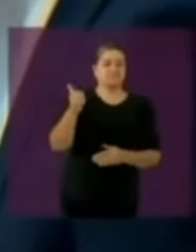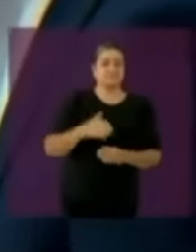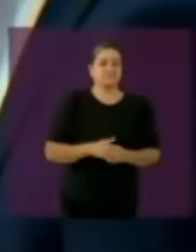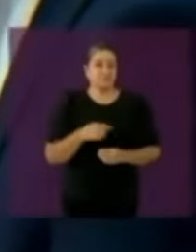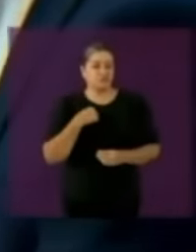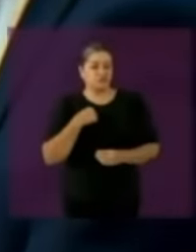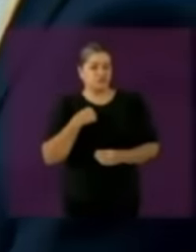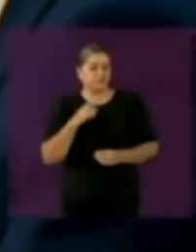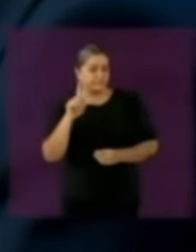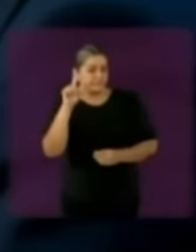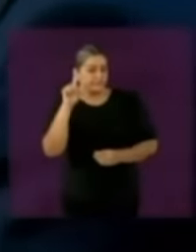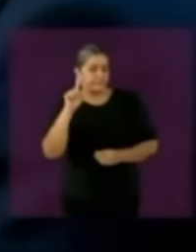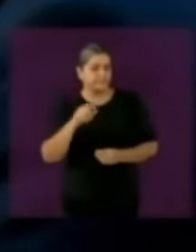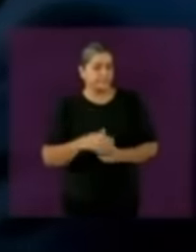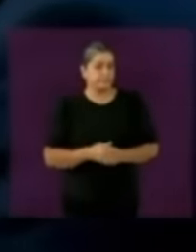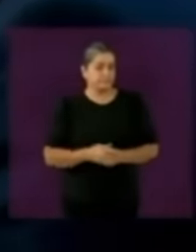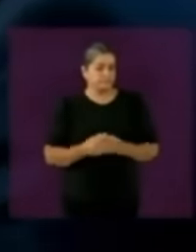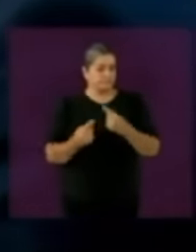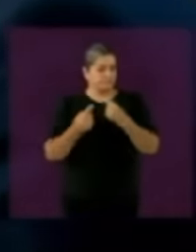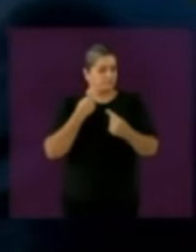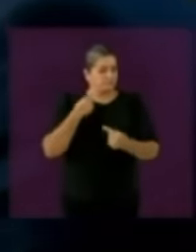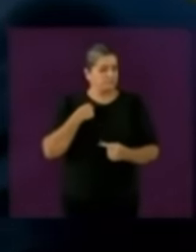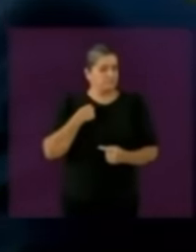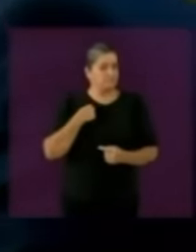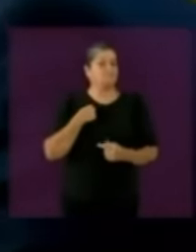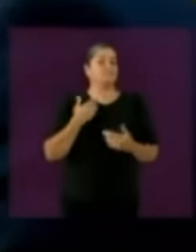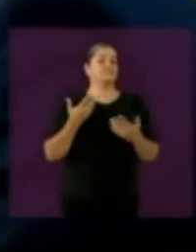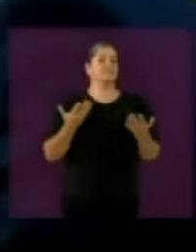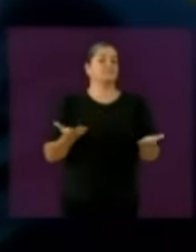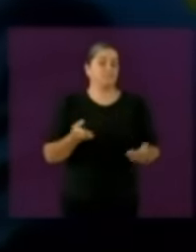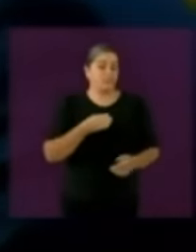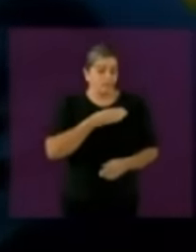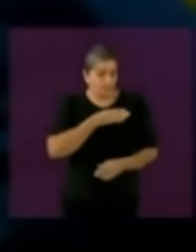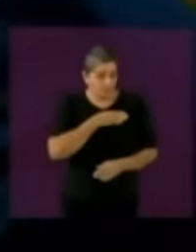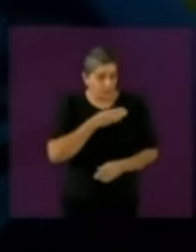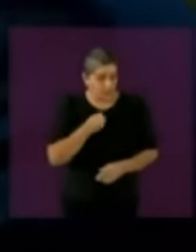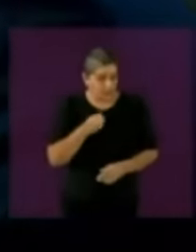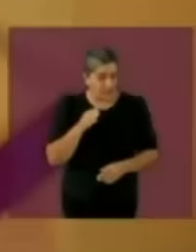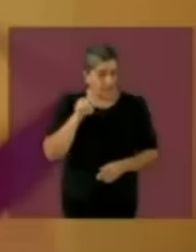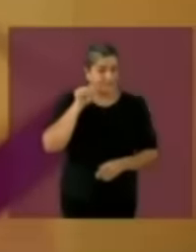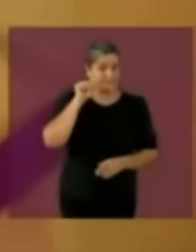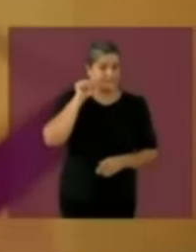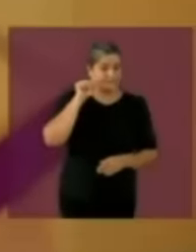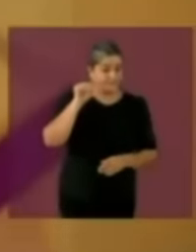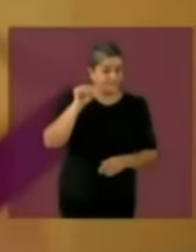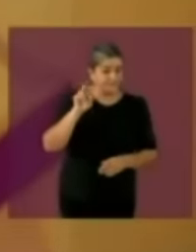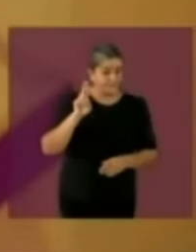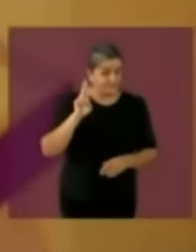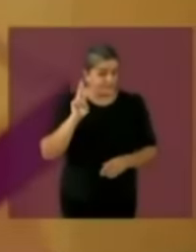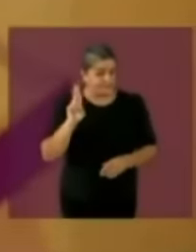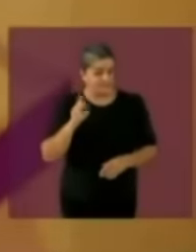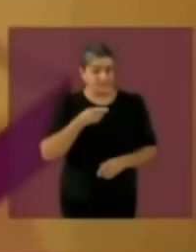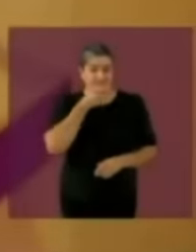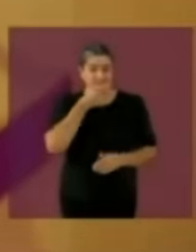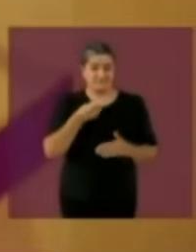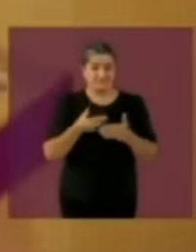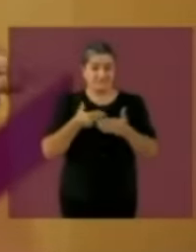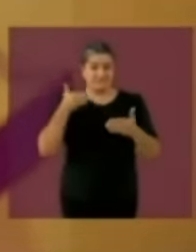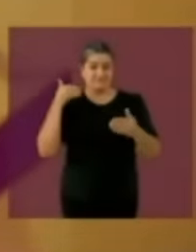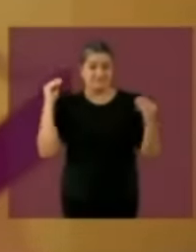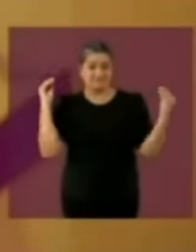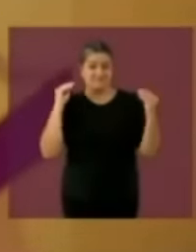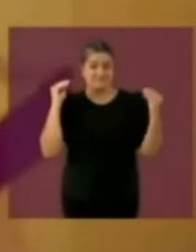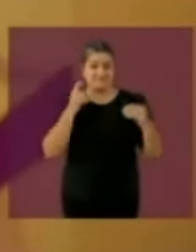Le da sus llegues, sí, a la propia Xóchitl Gálvez, exhibiendo a Alejandro Moreno Cárdenas como presidente del PRI en